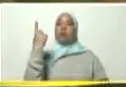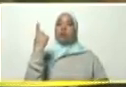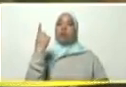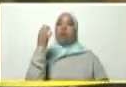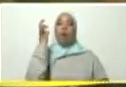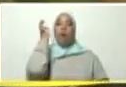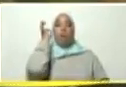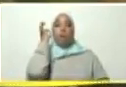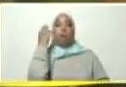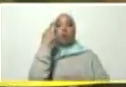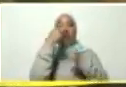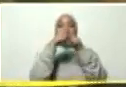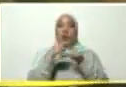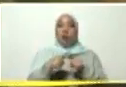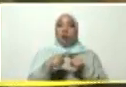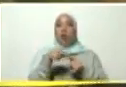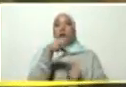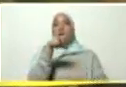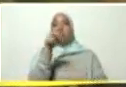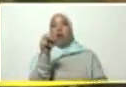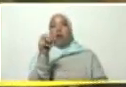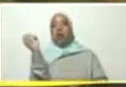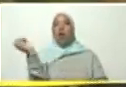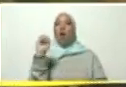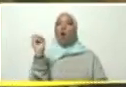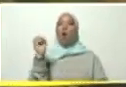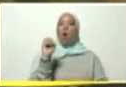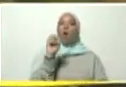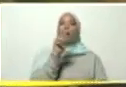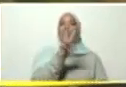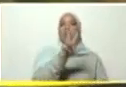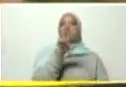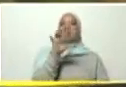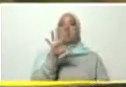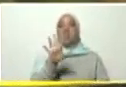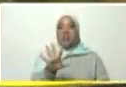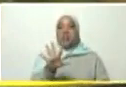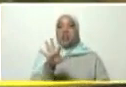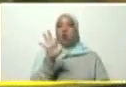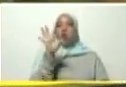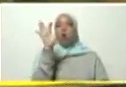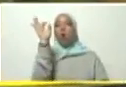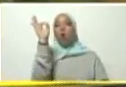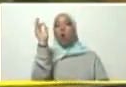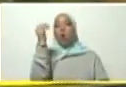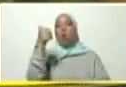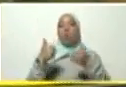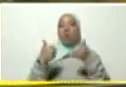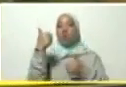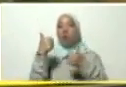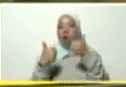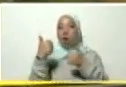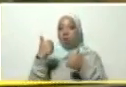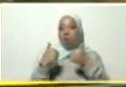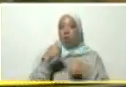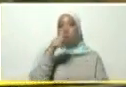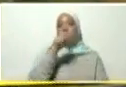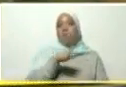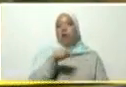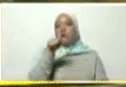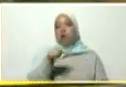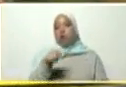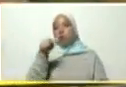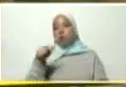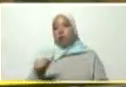vista numérico y alrededor de 30 a 35 postulados por cada hueches son los números gruesos ahora para